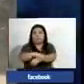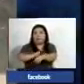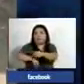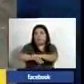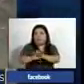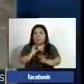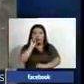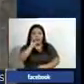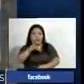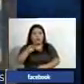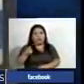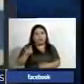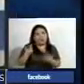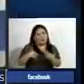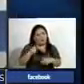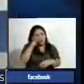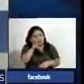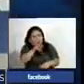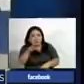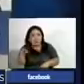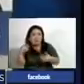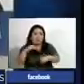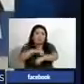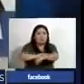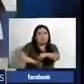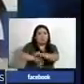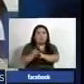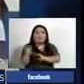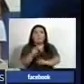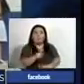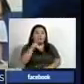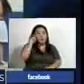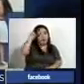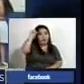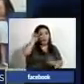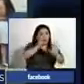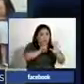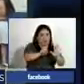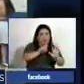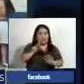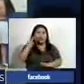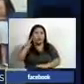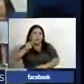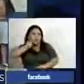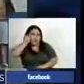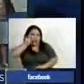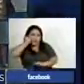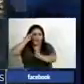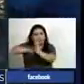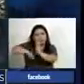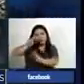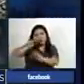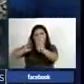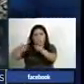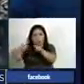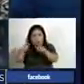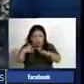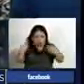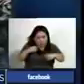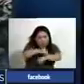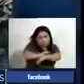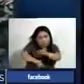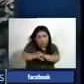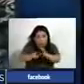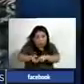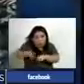las autoridades ya reportan la captura de 6 adultos y 2 menores de edad. En el procedimiento se les decomisó un bate